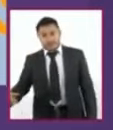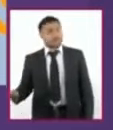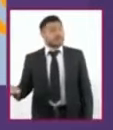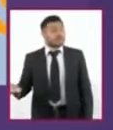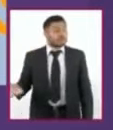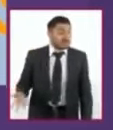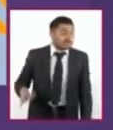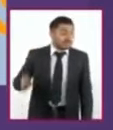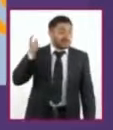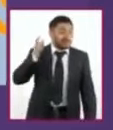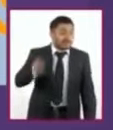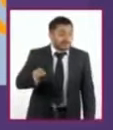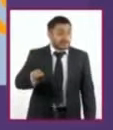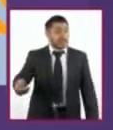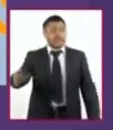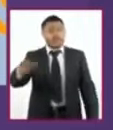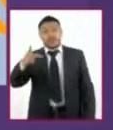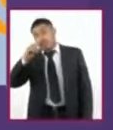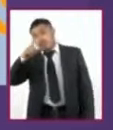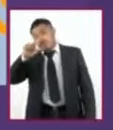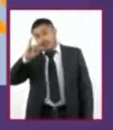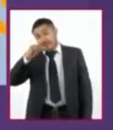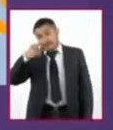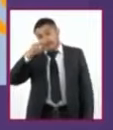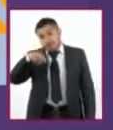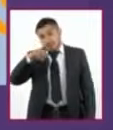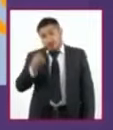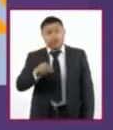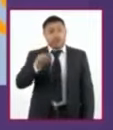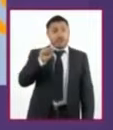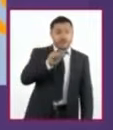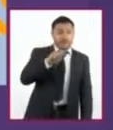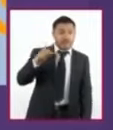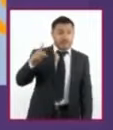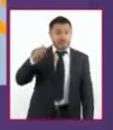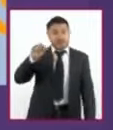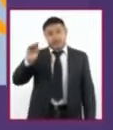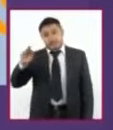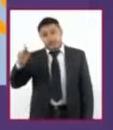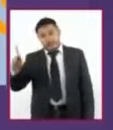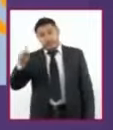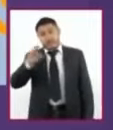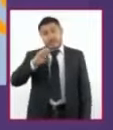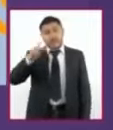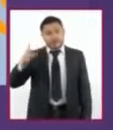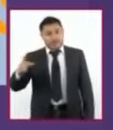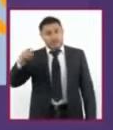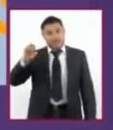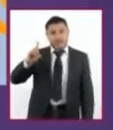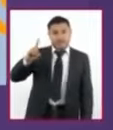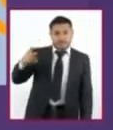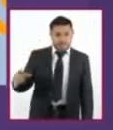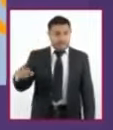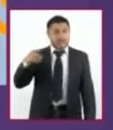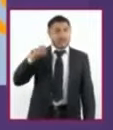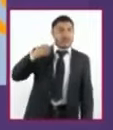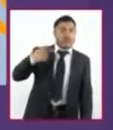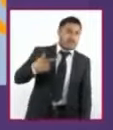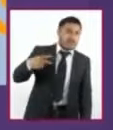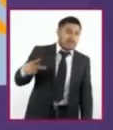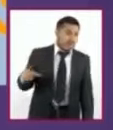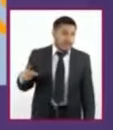es decir, el polígono irregular A', B', C', D', G'.